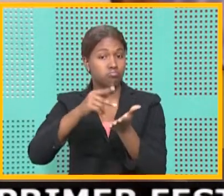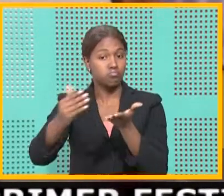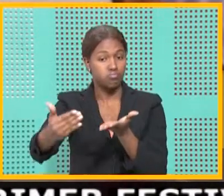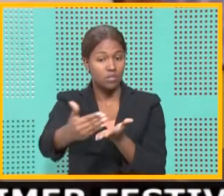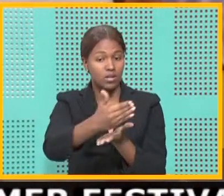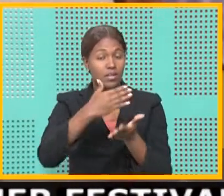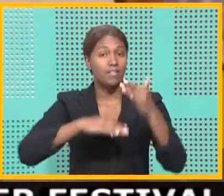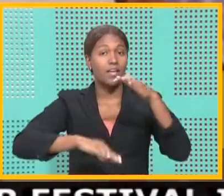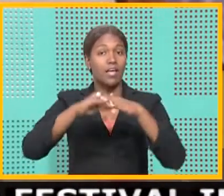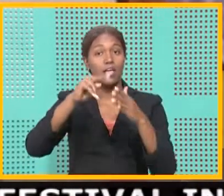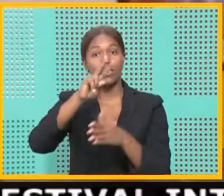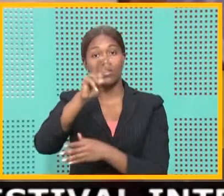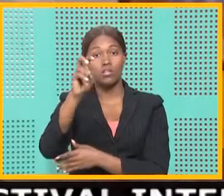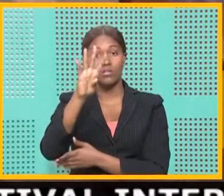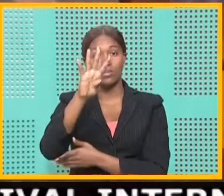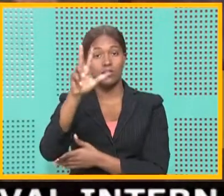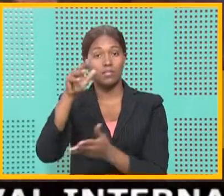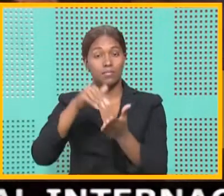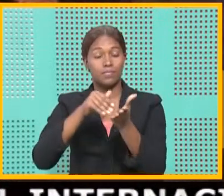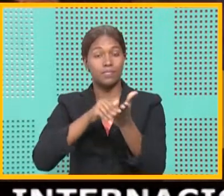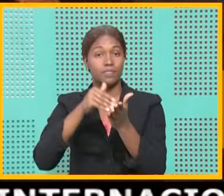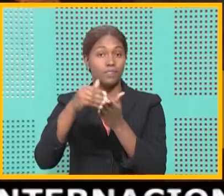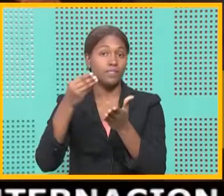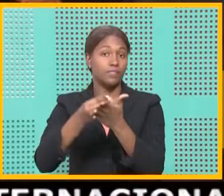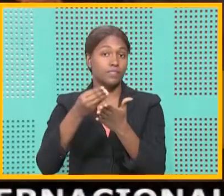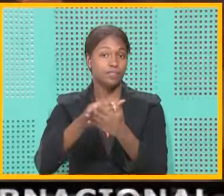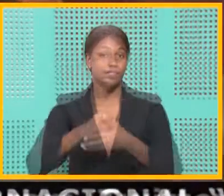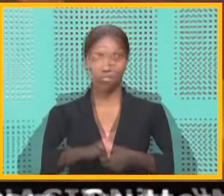encima de los 243 mil millones de pesos.